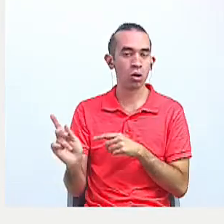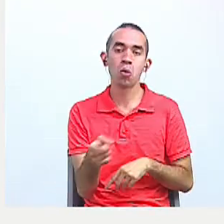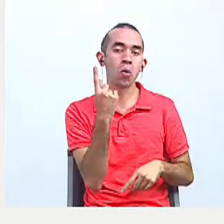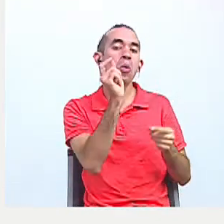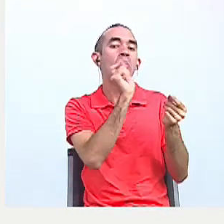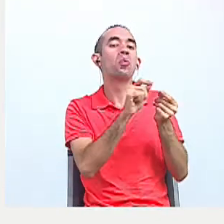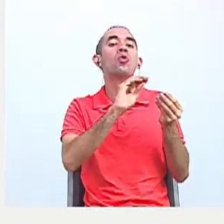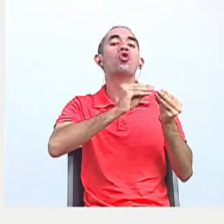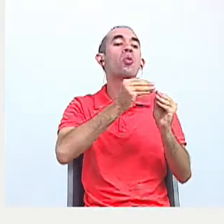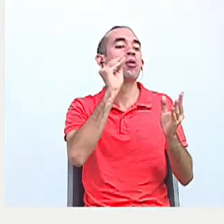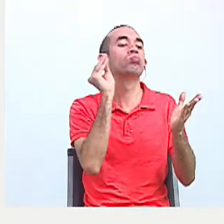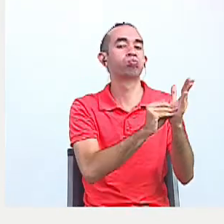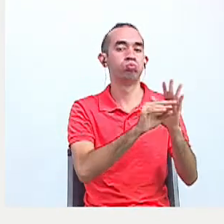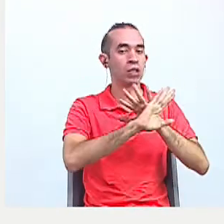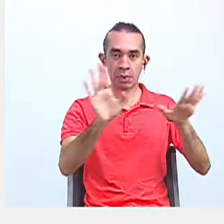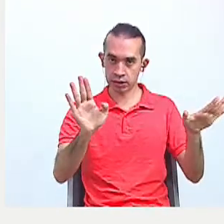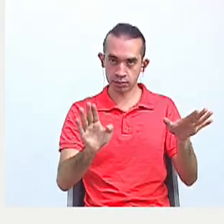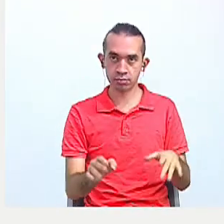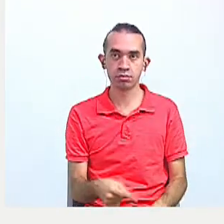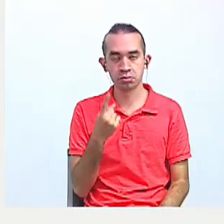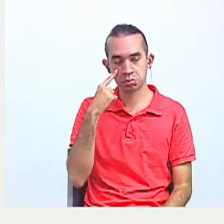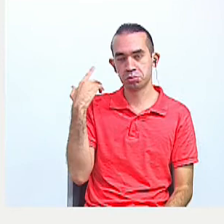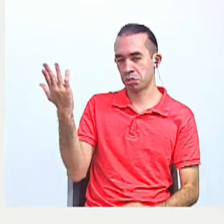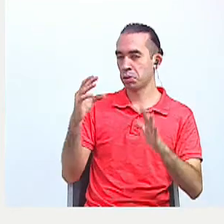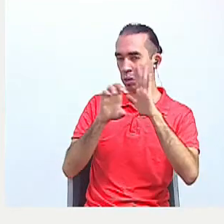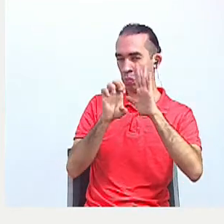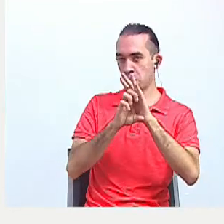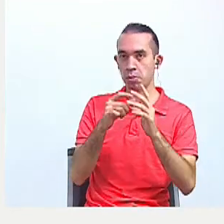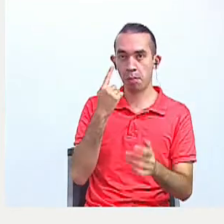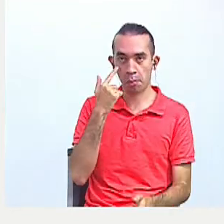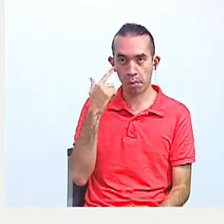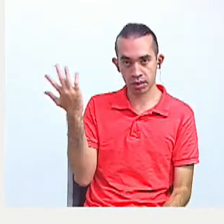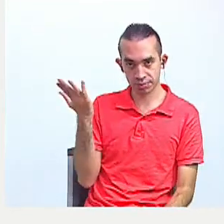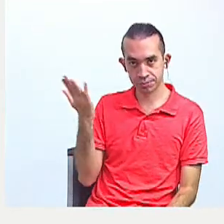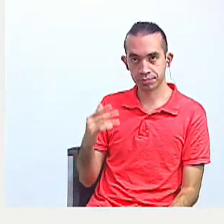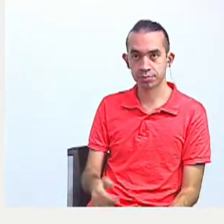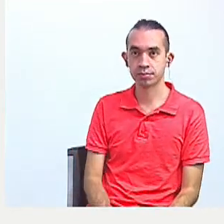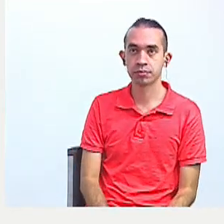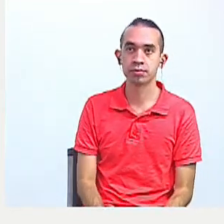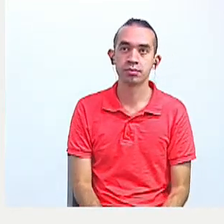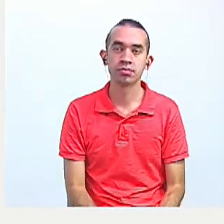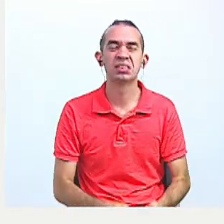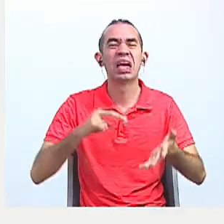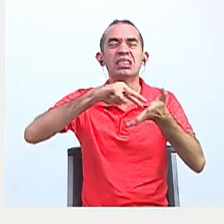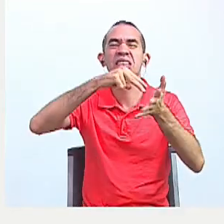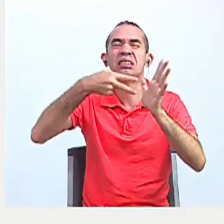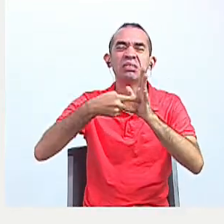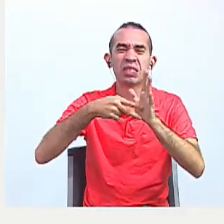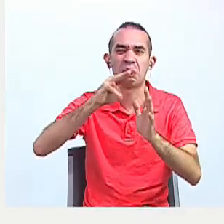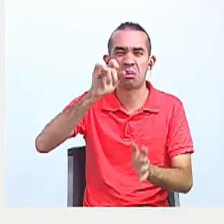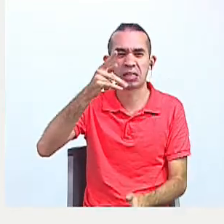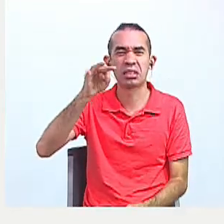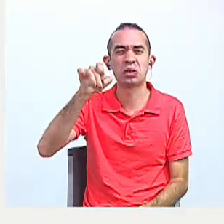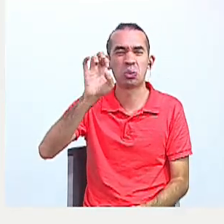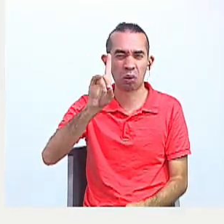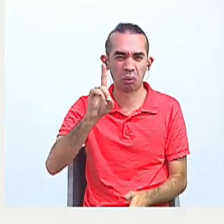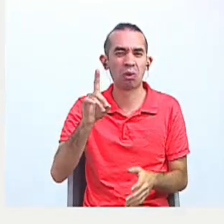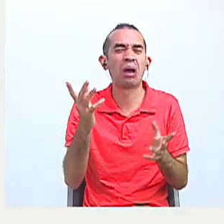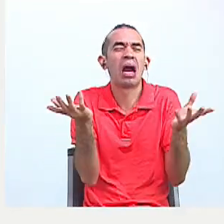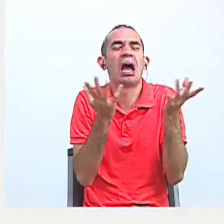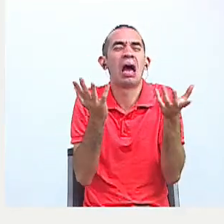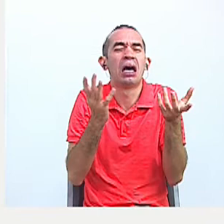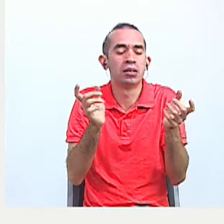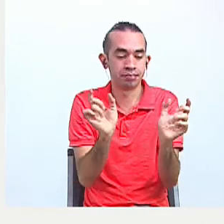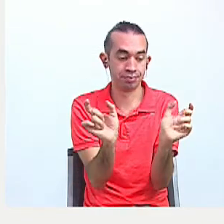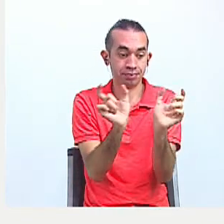magnitud. Pero entonces veamos la siguiente imagen para que no se nos olvide qué es una magnitud. ¿Qué les parece?